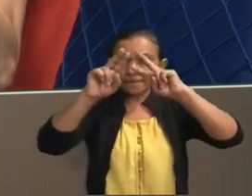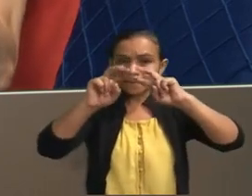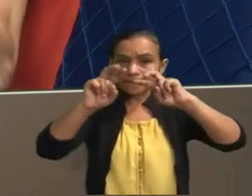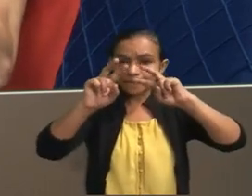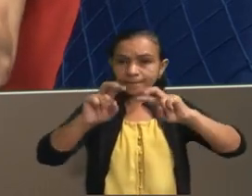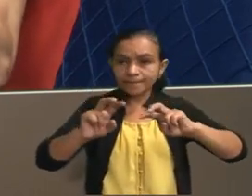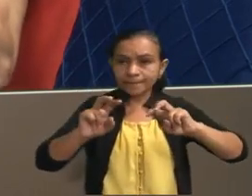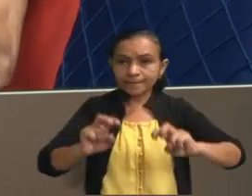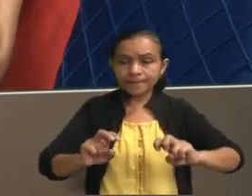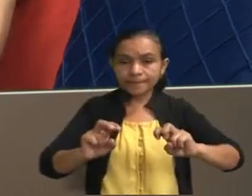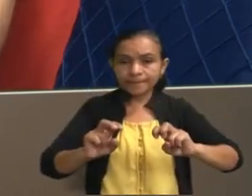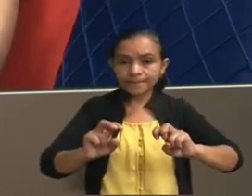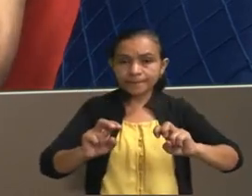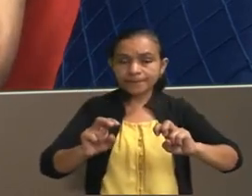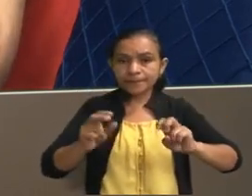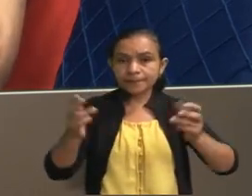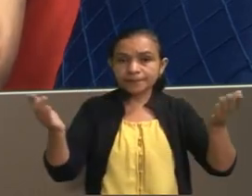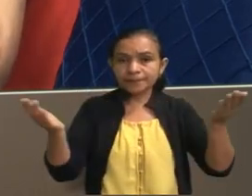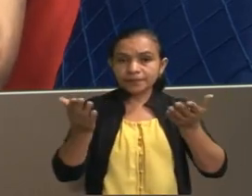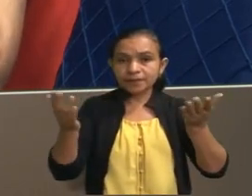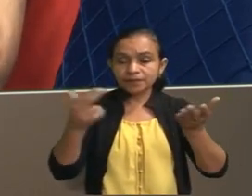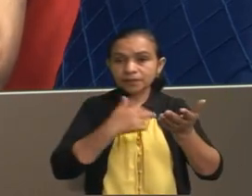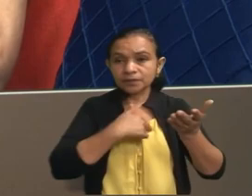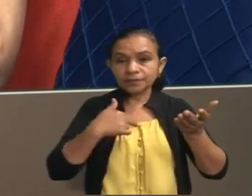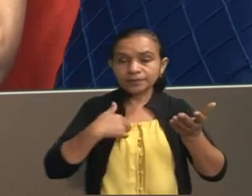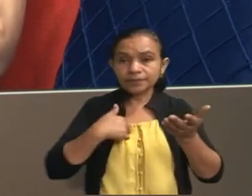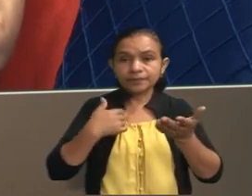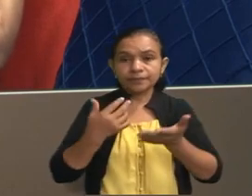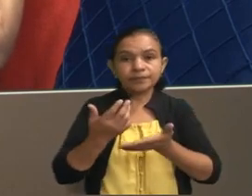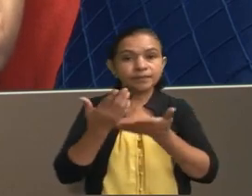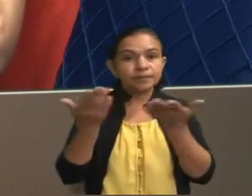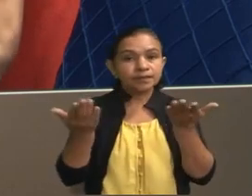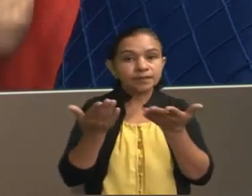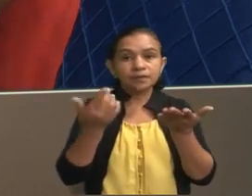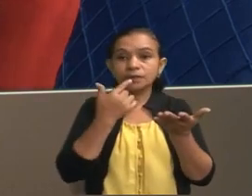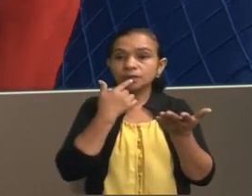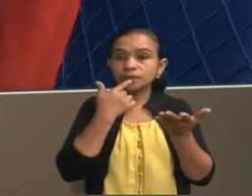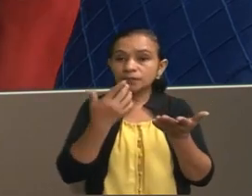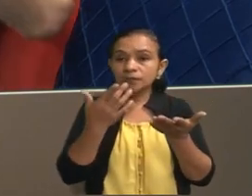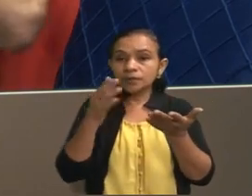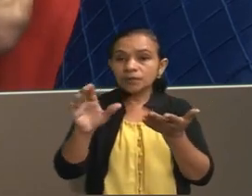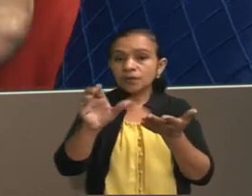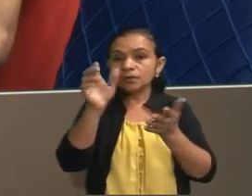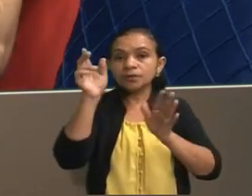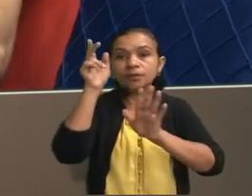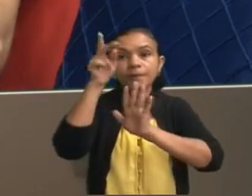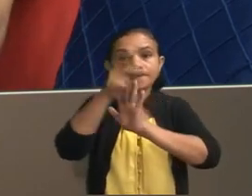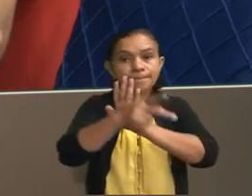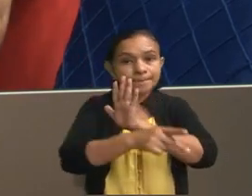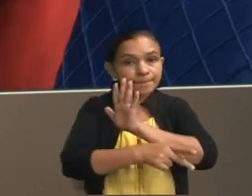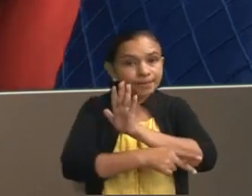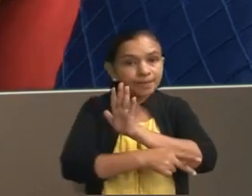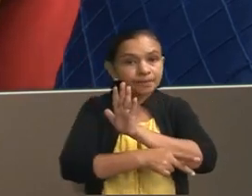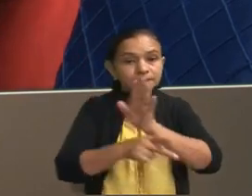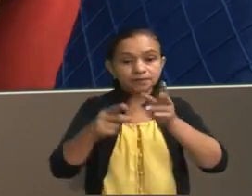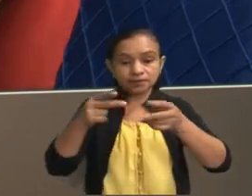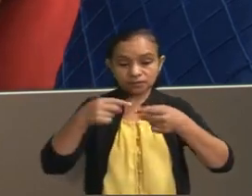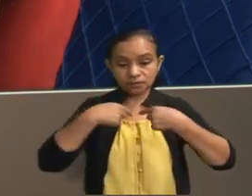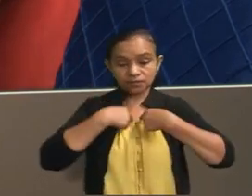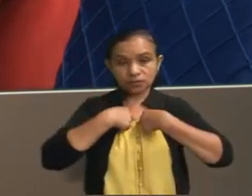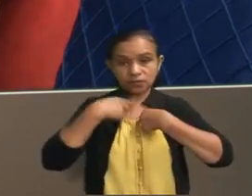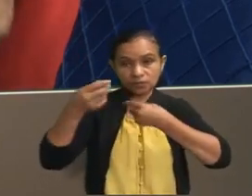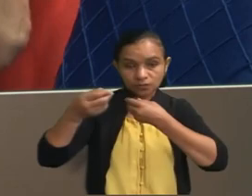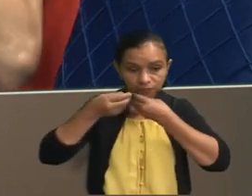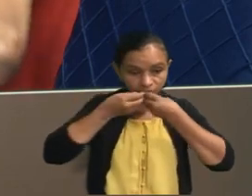el terremoto. Es la primera parte de la cooperación. Y los otros países reciben los datos de nosotros